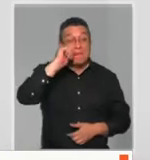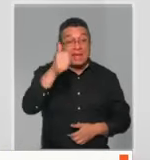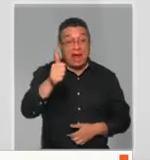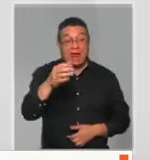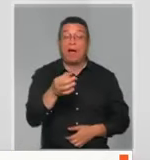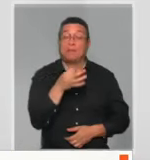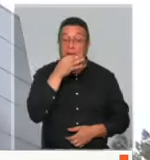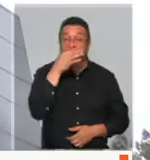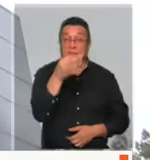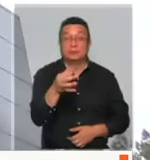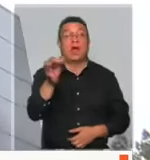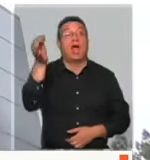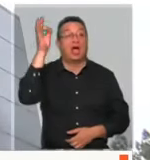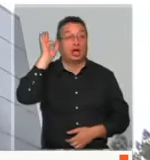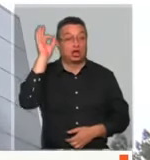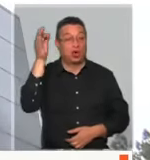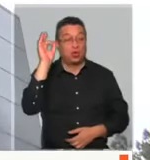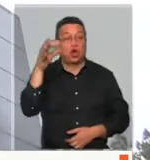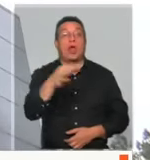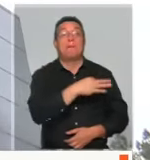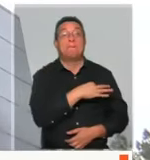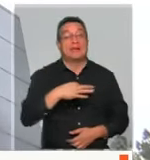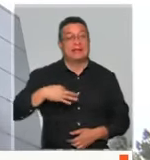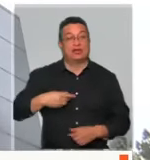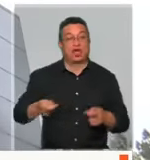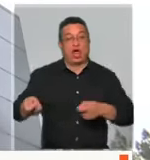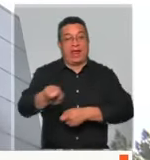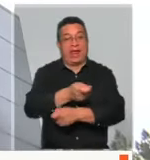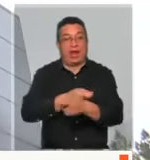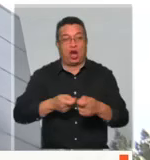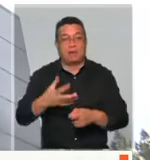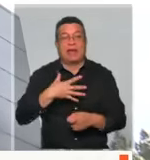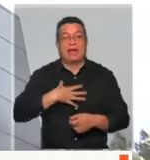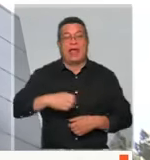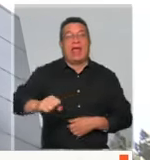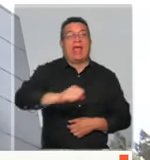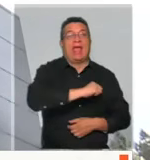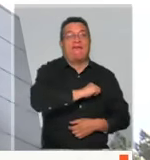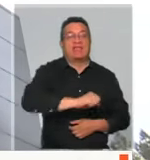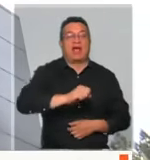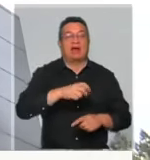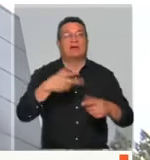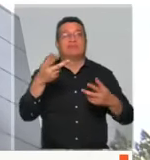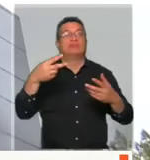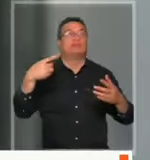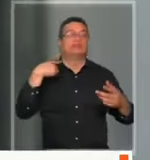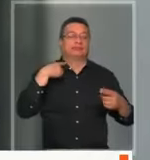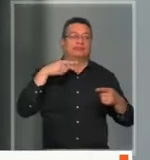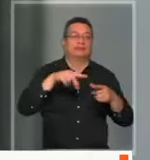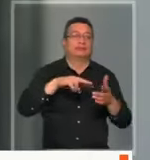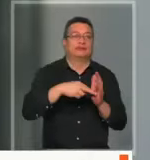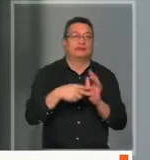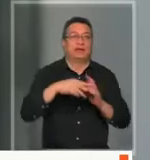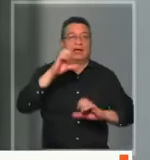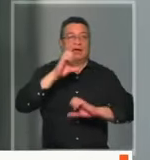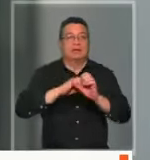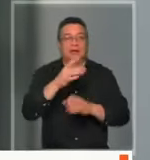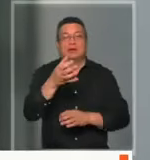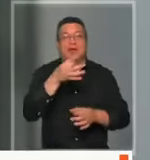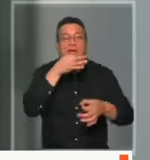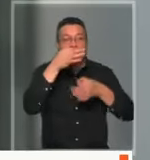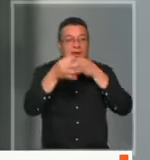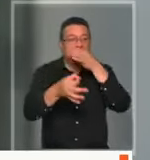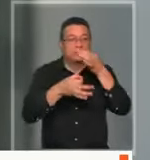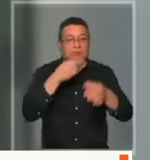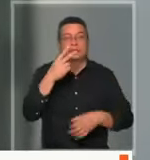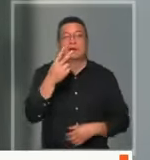anunció una reunión con el ministro de Economía para tratar de evitar y dar fin a esta crisis. Pasemos a escuchar declaraciones que se han